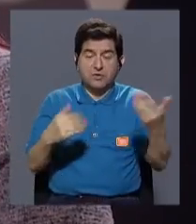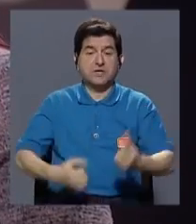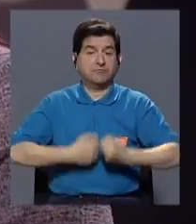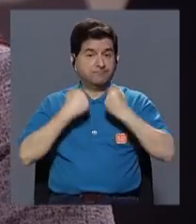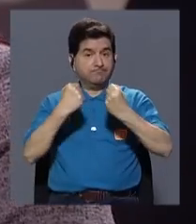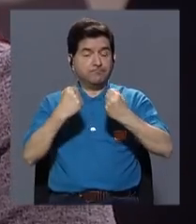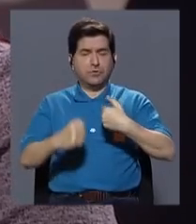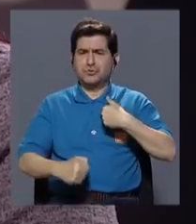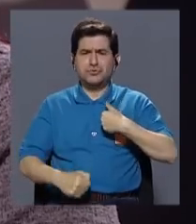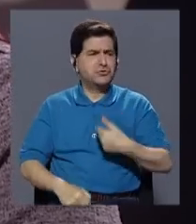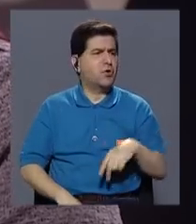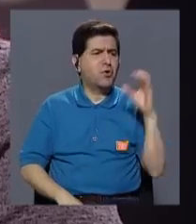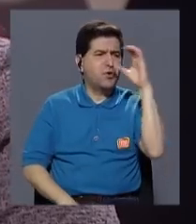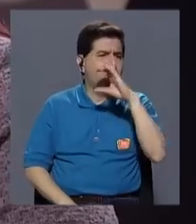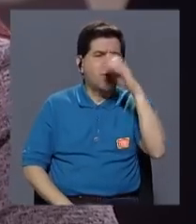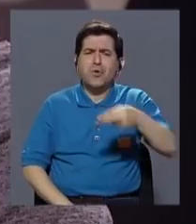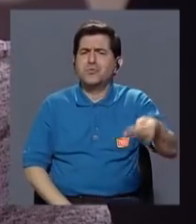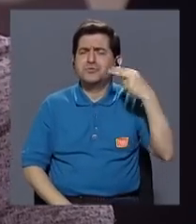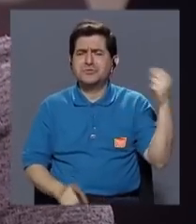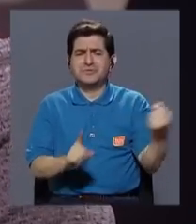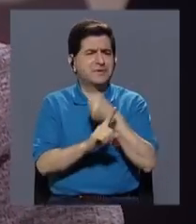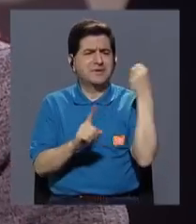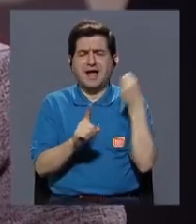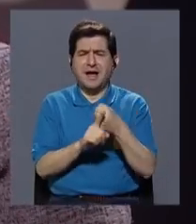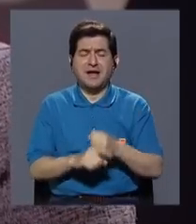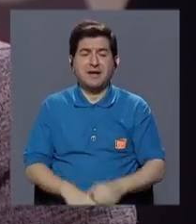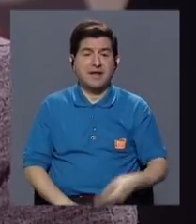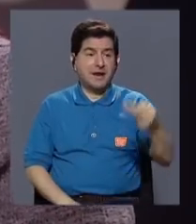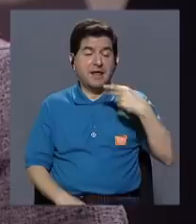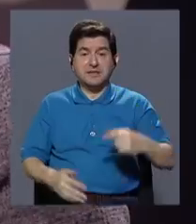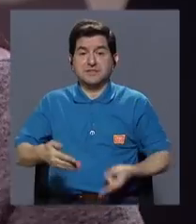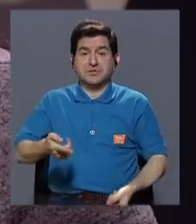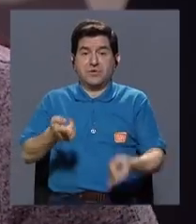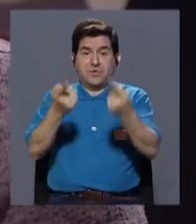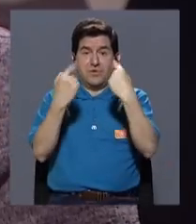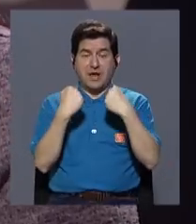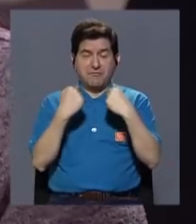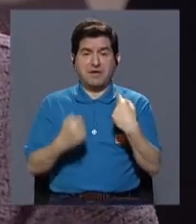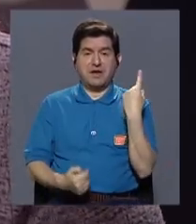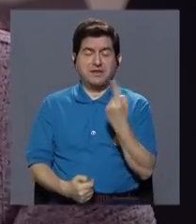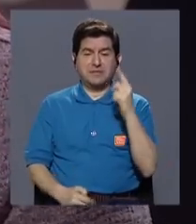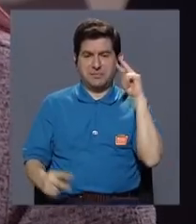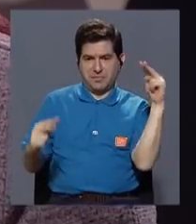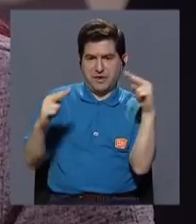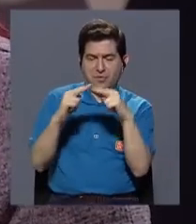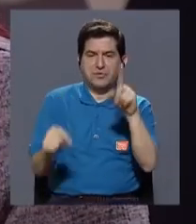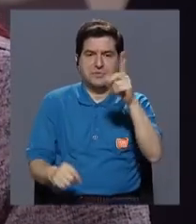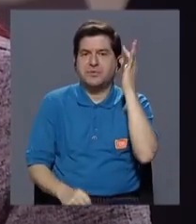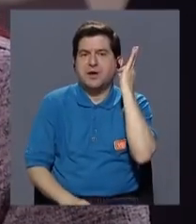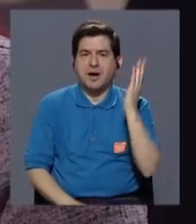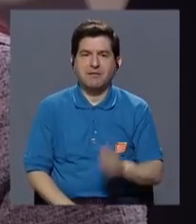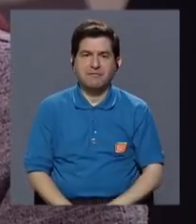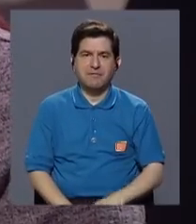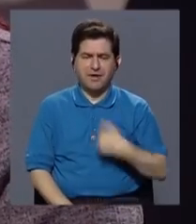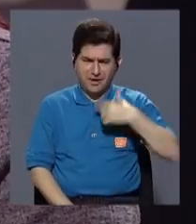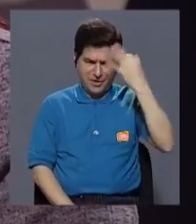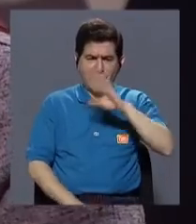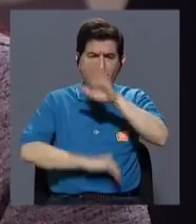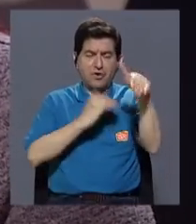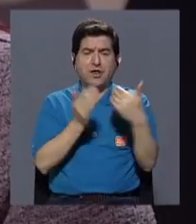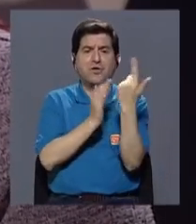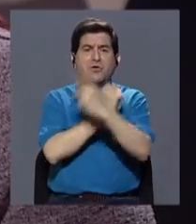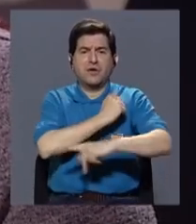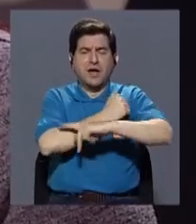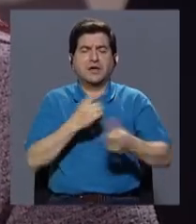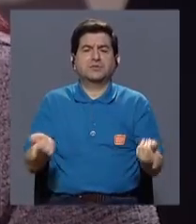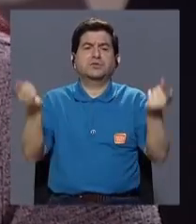las cosas más fuertes no tuve que ir a buscar historias de violencia o sea las historias de violencia llegaron casi casi que cada vez que conocí a una mujer y eso creo que nos puede pasar a